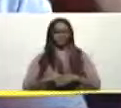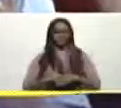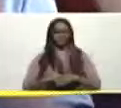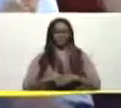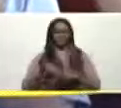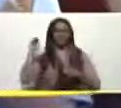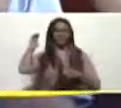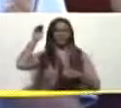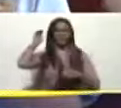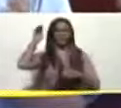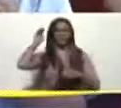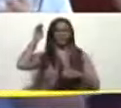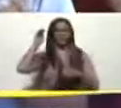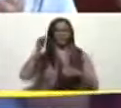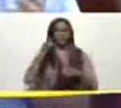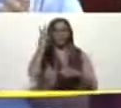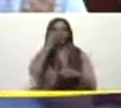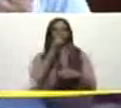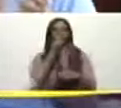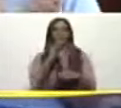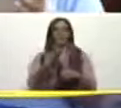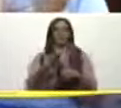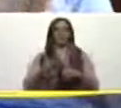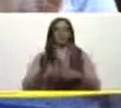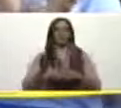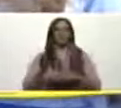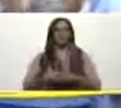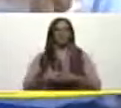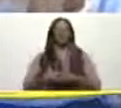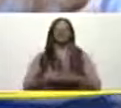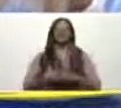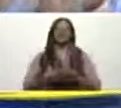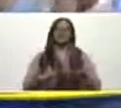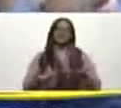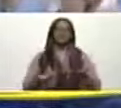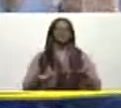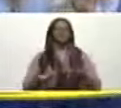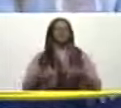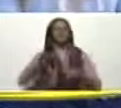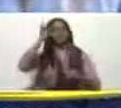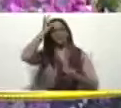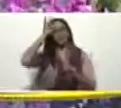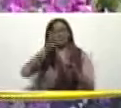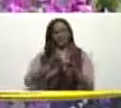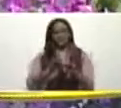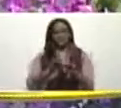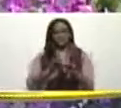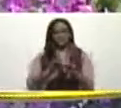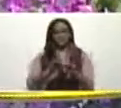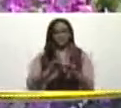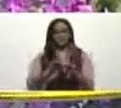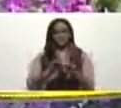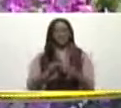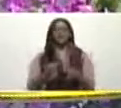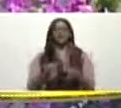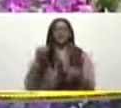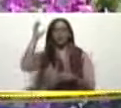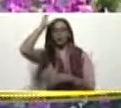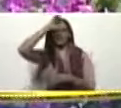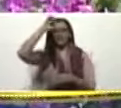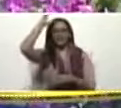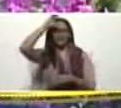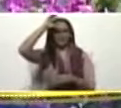el futuro grande que con fe y